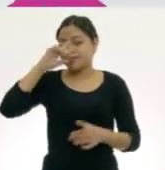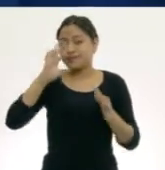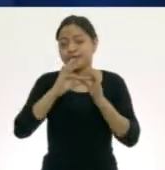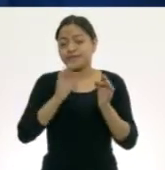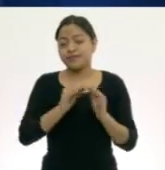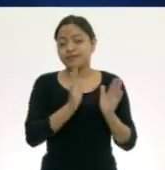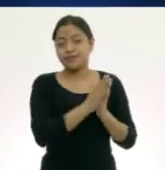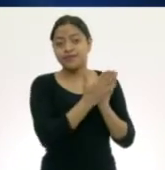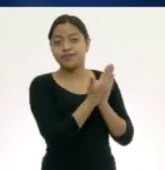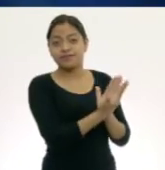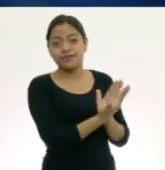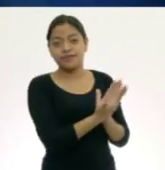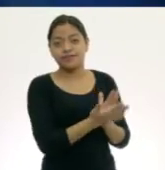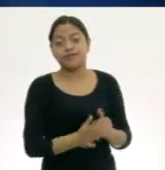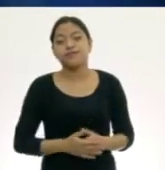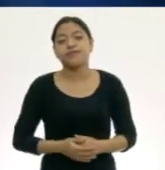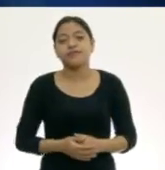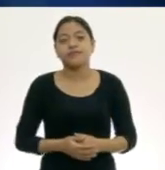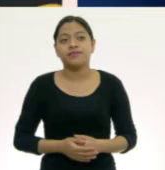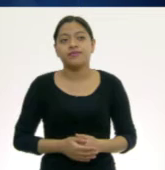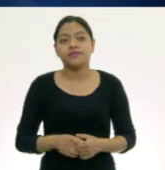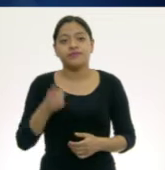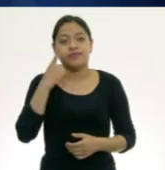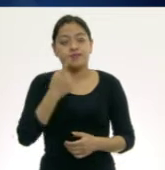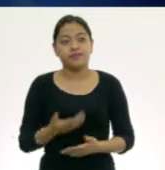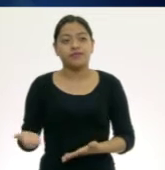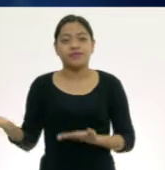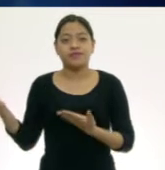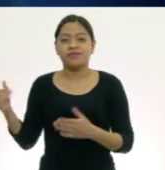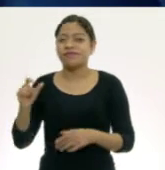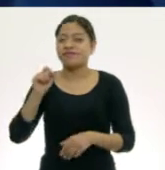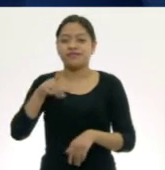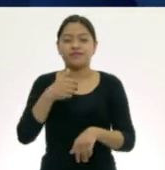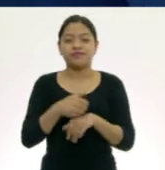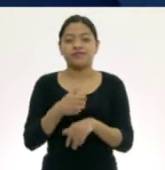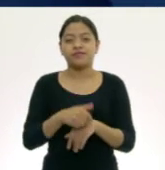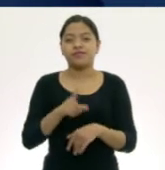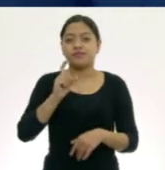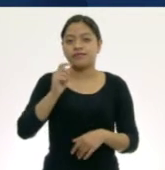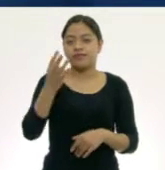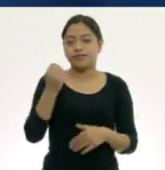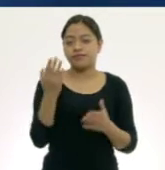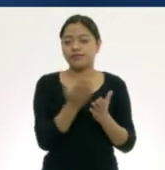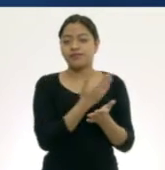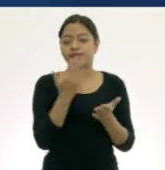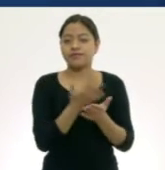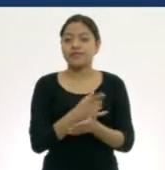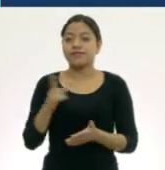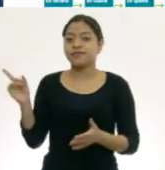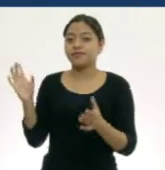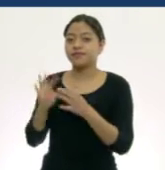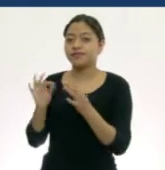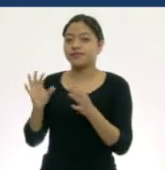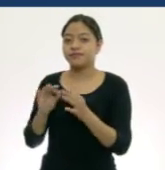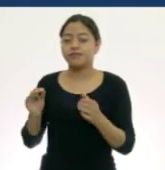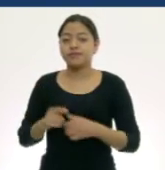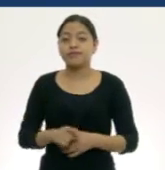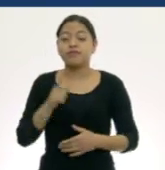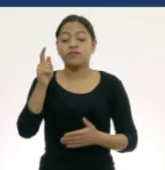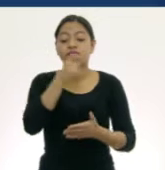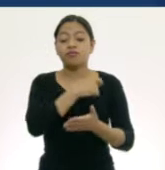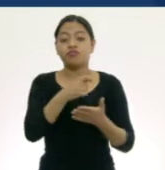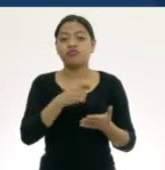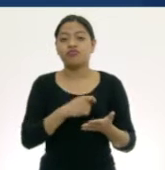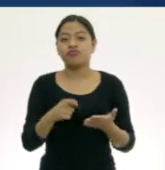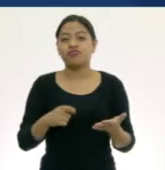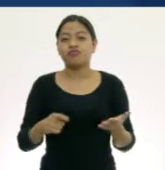de texto, precisamente, abajo, en la misma página 29, donde dice redactar tu borrador.